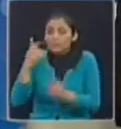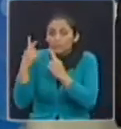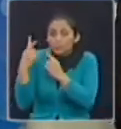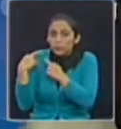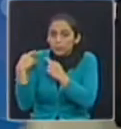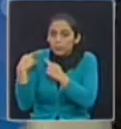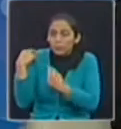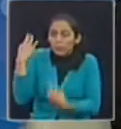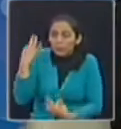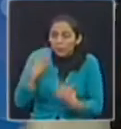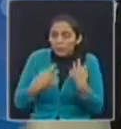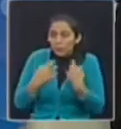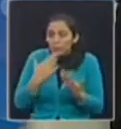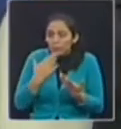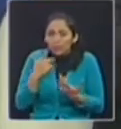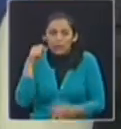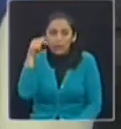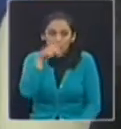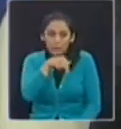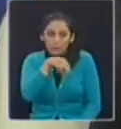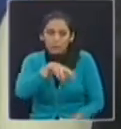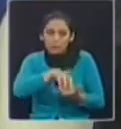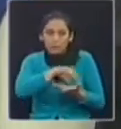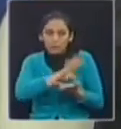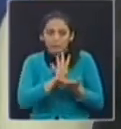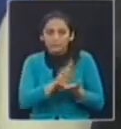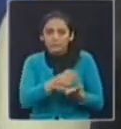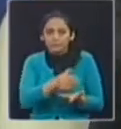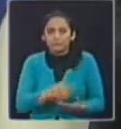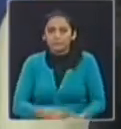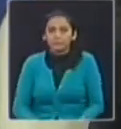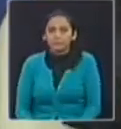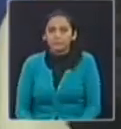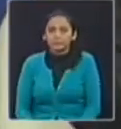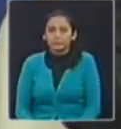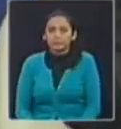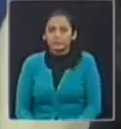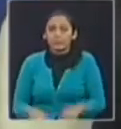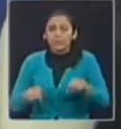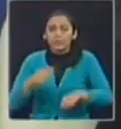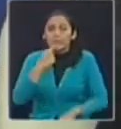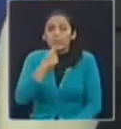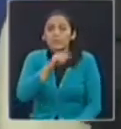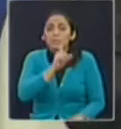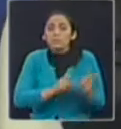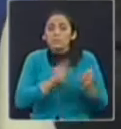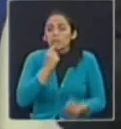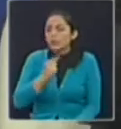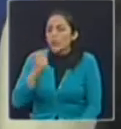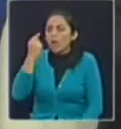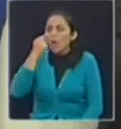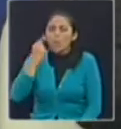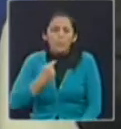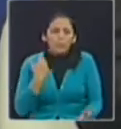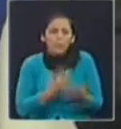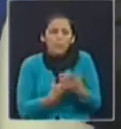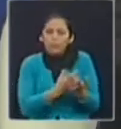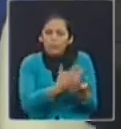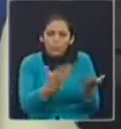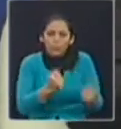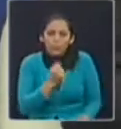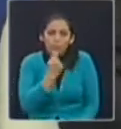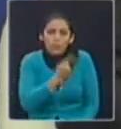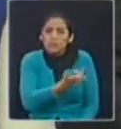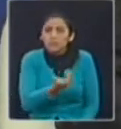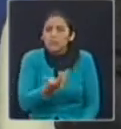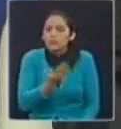la Corte Constitucional. Pero entonces aquí hay una confusión porque se habla de pruebas, es decir, que no hay las pruebas suficientes, no hay los argumentos suficientes. Entonces, ¿qué es lo que